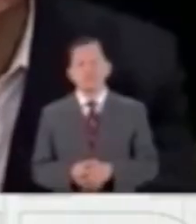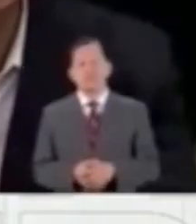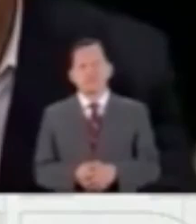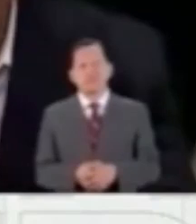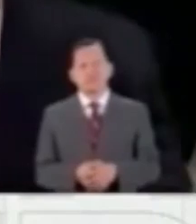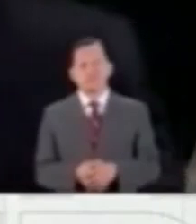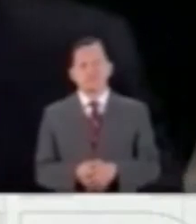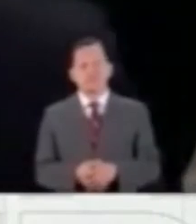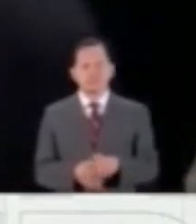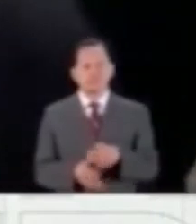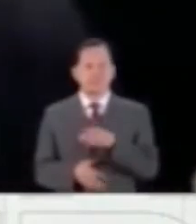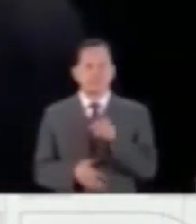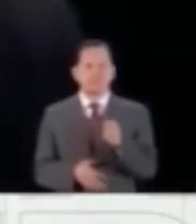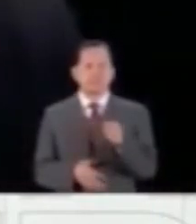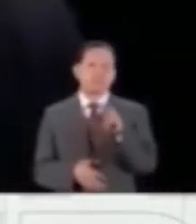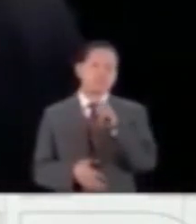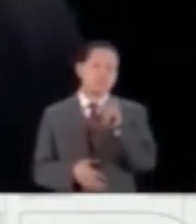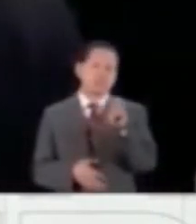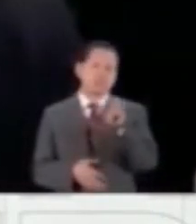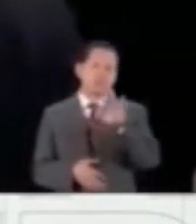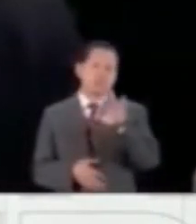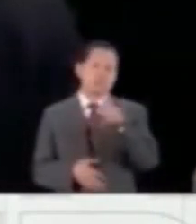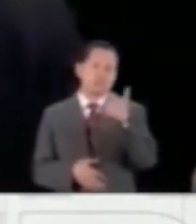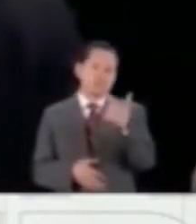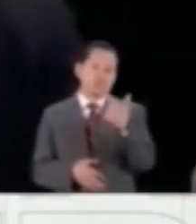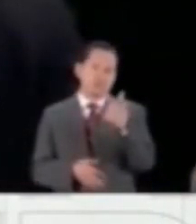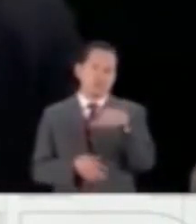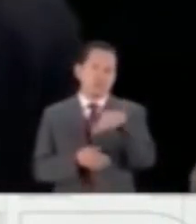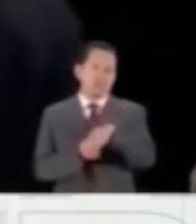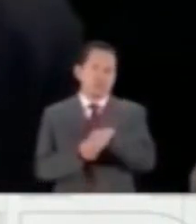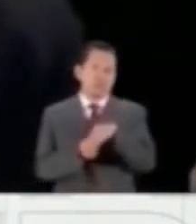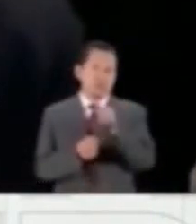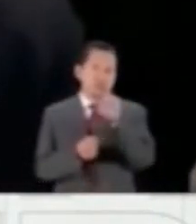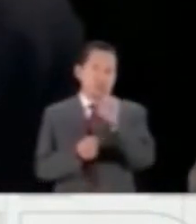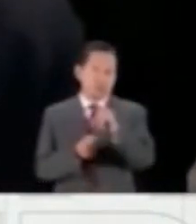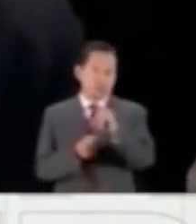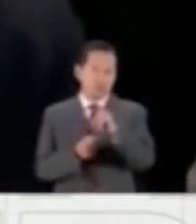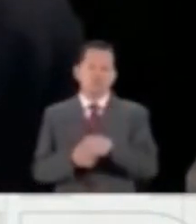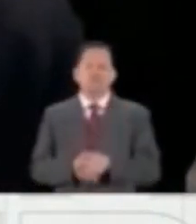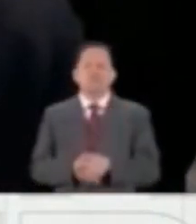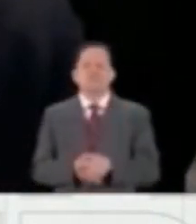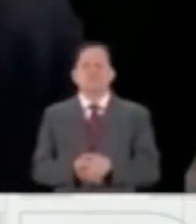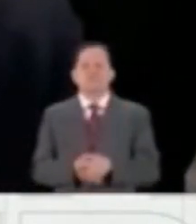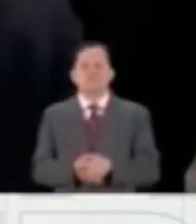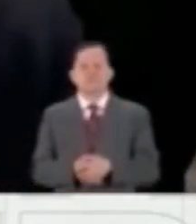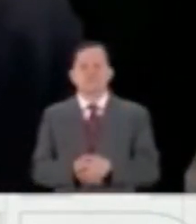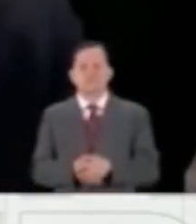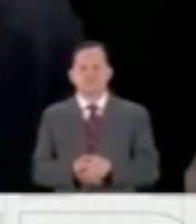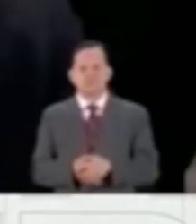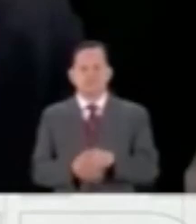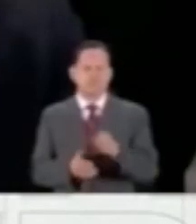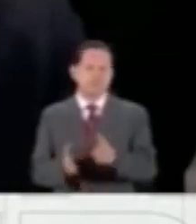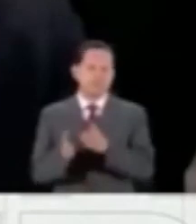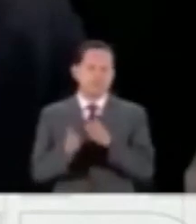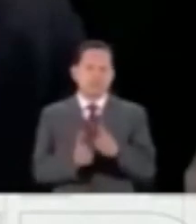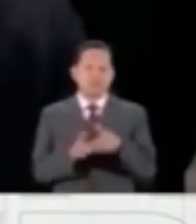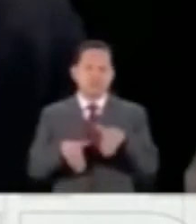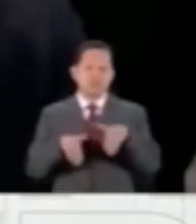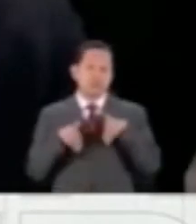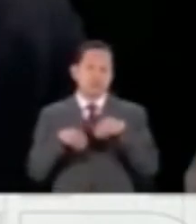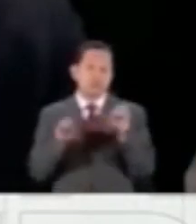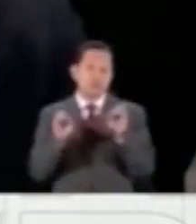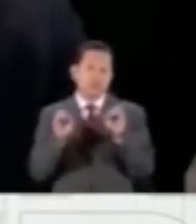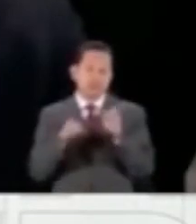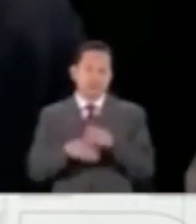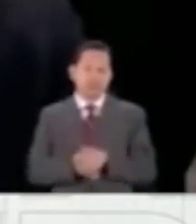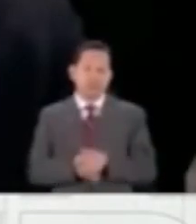de 17 horas de discusión. De este modo, el proyecto se turnará al Senado de la República para su análisis. Tenemos ese momento, ese es el momento